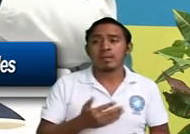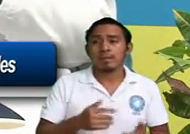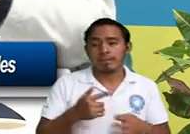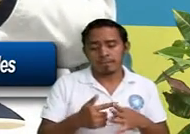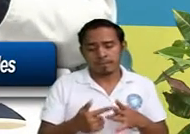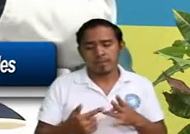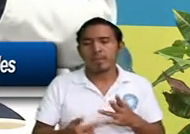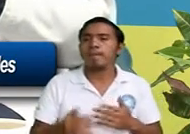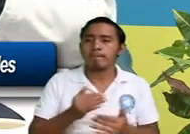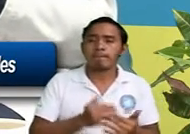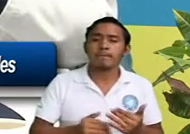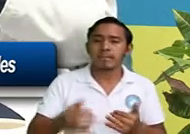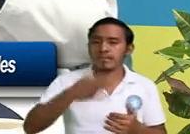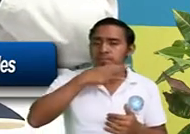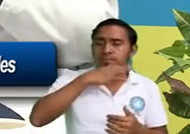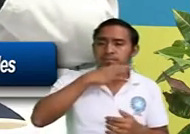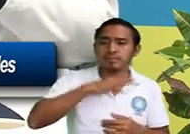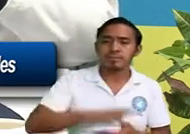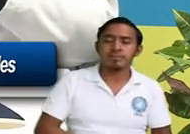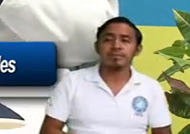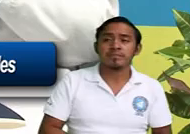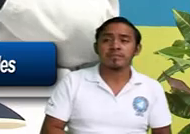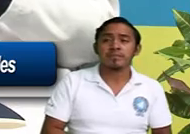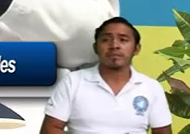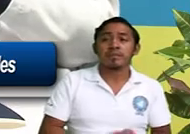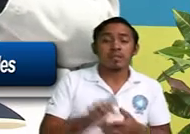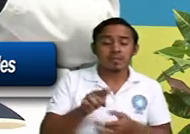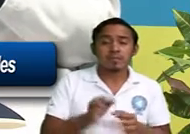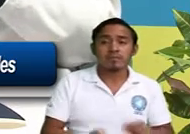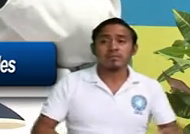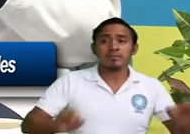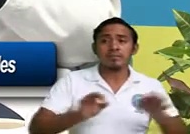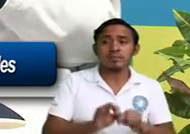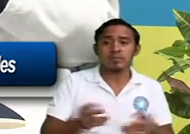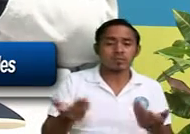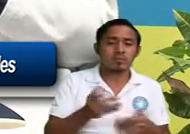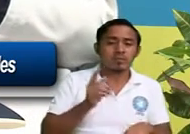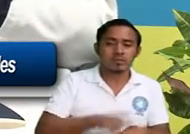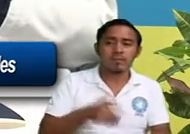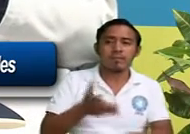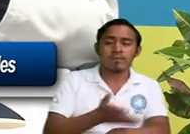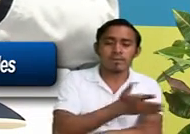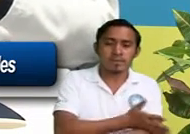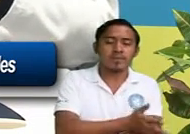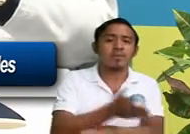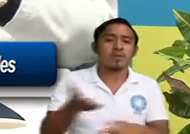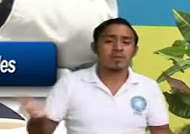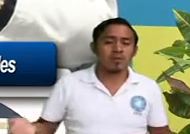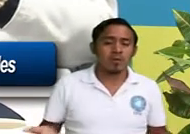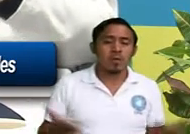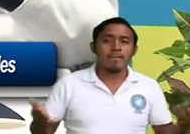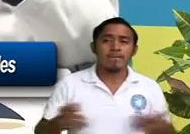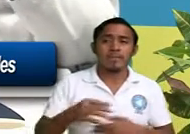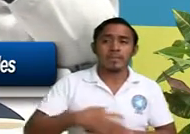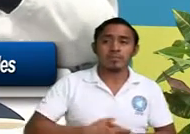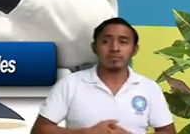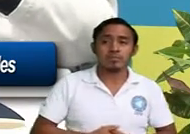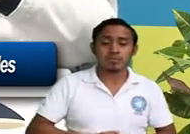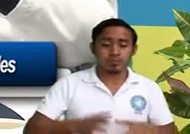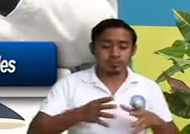las complicaciones más frecuentes, y una de las más importantes es la prematurez, que era lo que te comentaba, sí, que como el útero